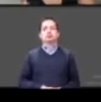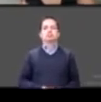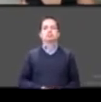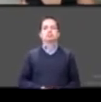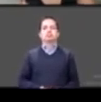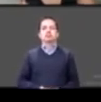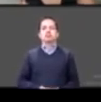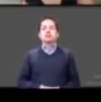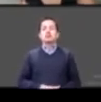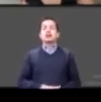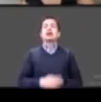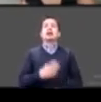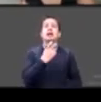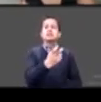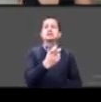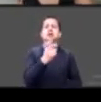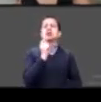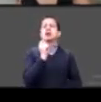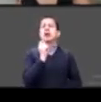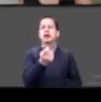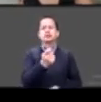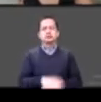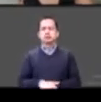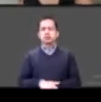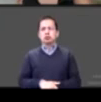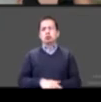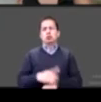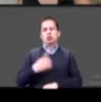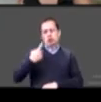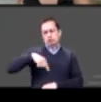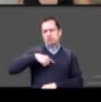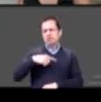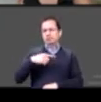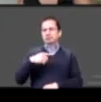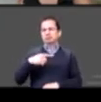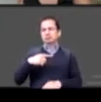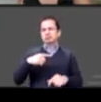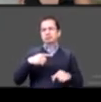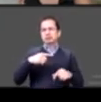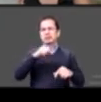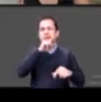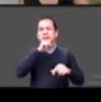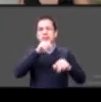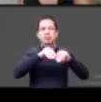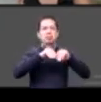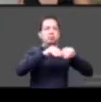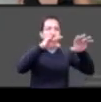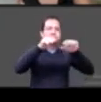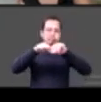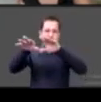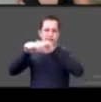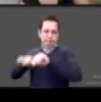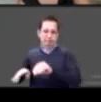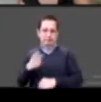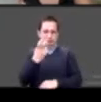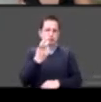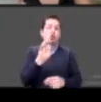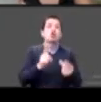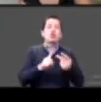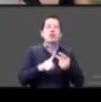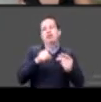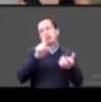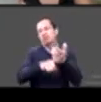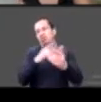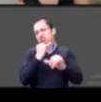Estos son algunos de los ejemplos que han estado ahí circulando, sobre todo en medios digitales. Una vez que empezamos esta campaña de